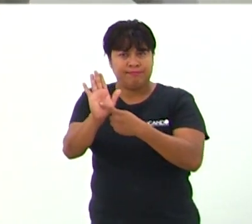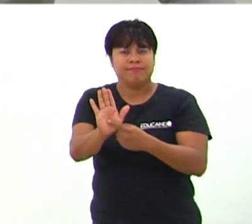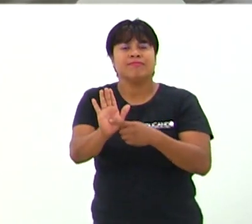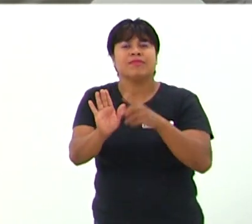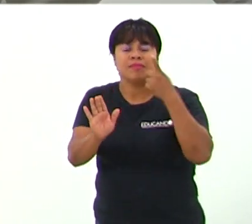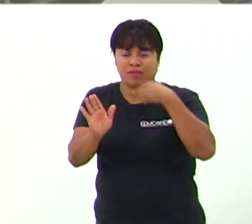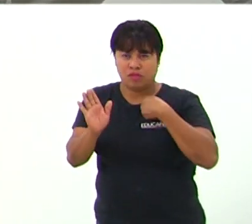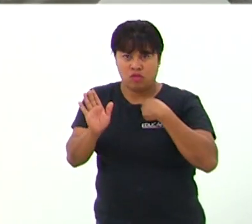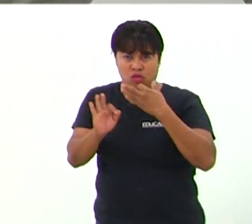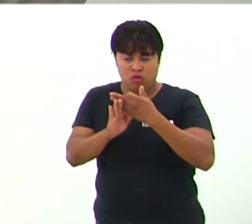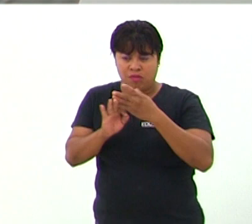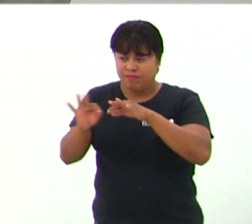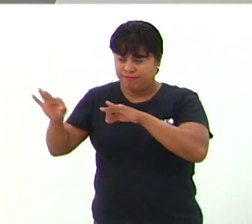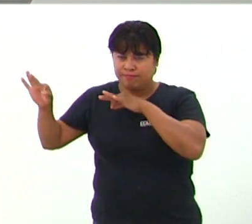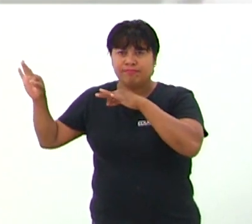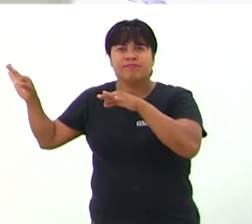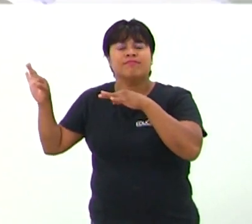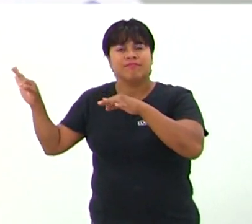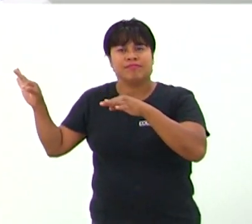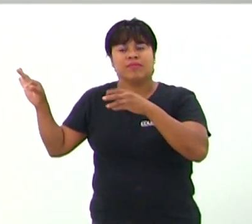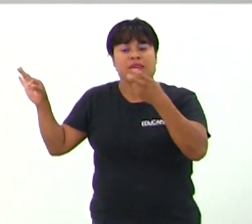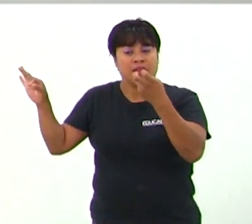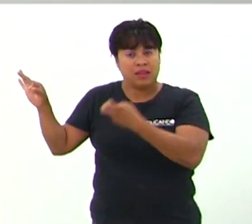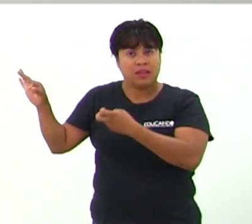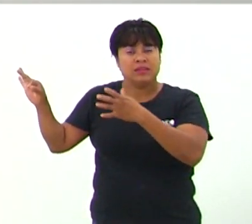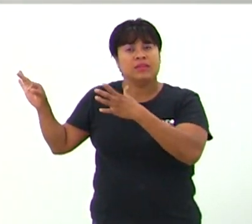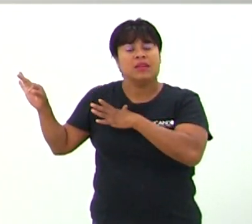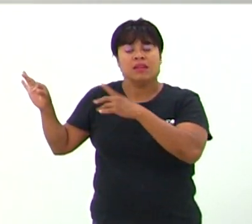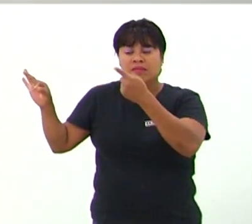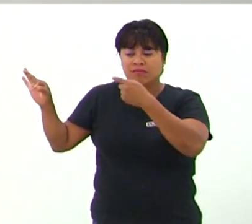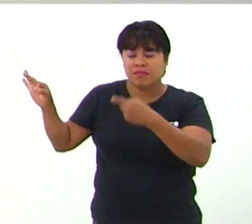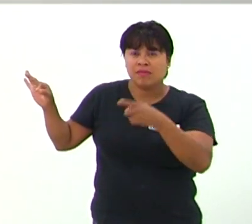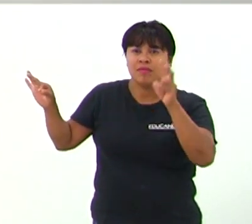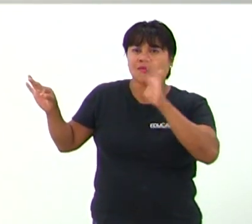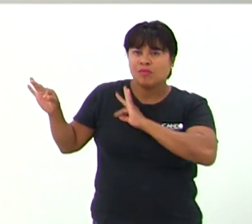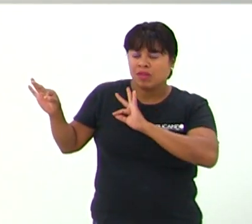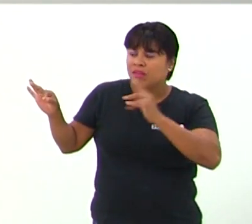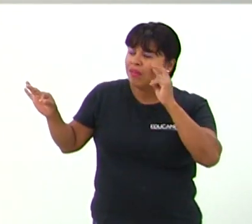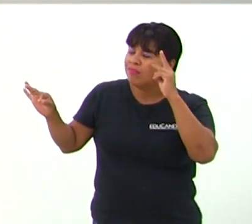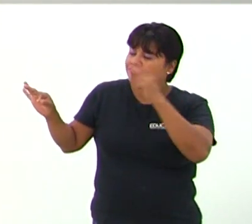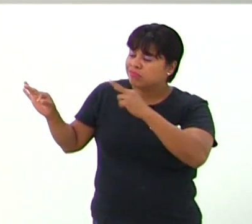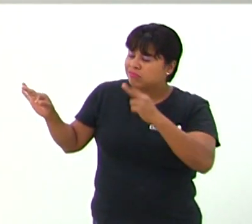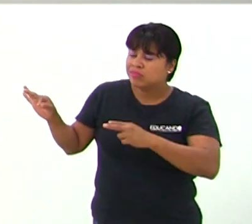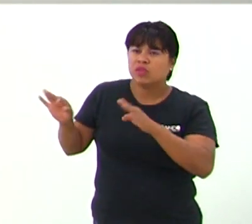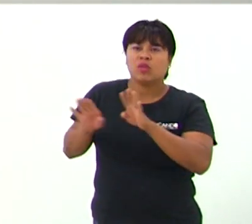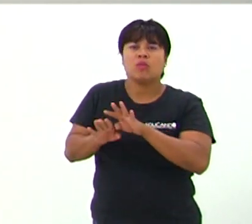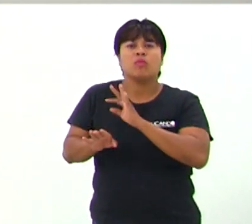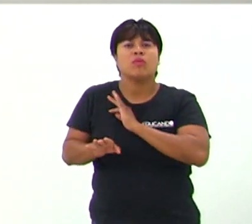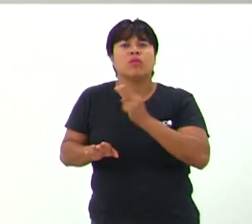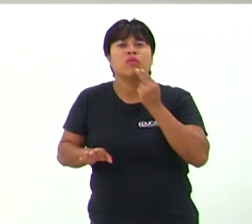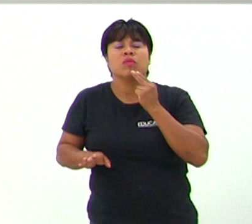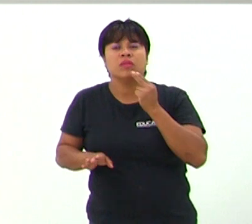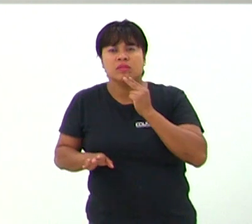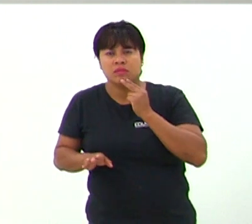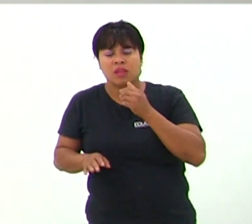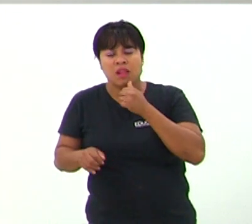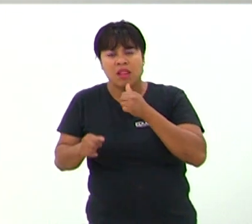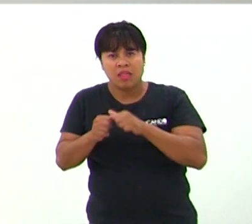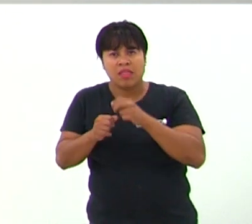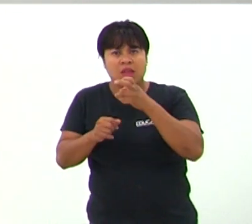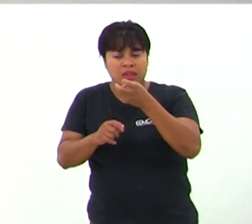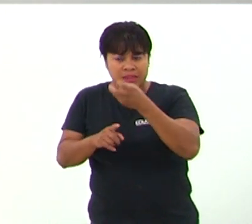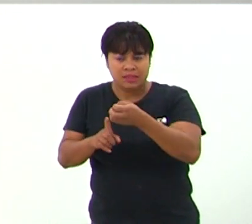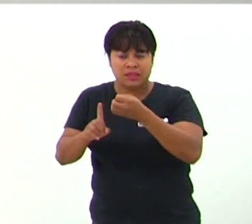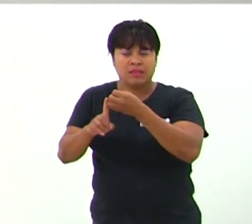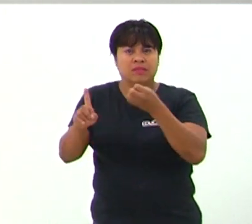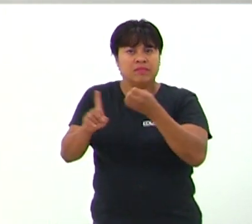voy a mostrar a continuación, las cuales nos van a permitir identificar la utilización de estas frases